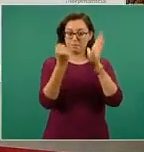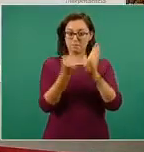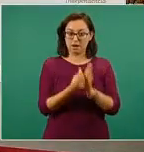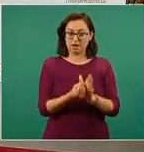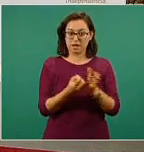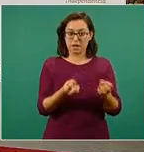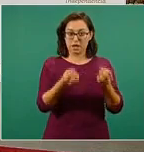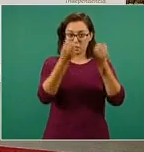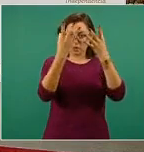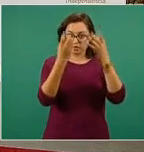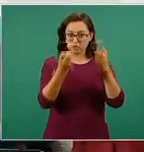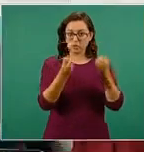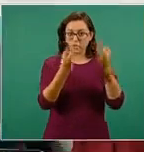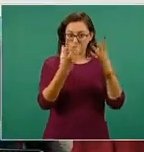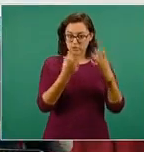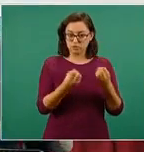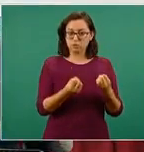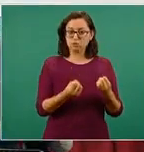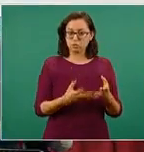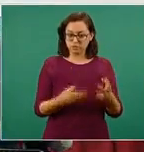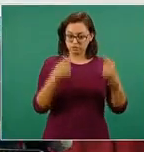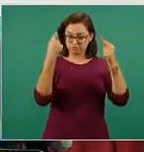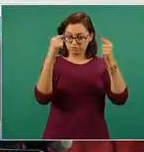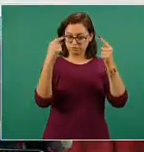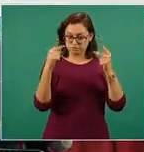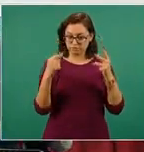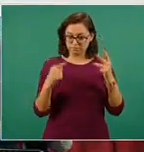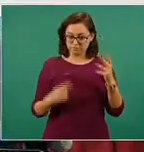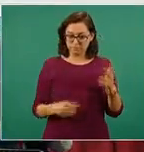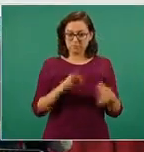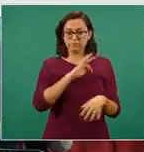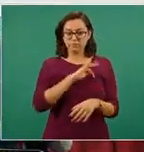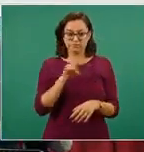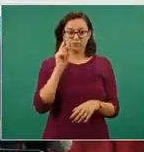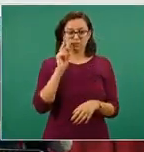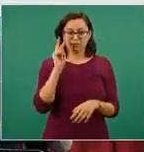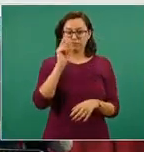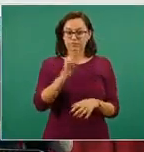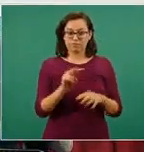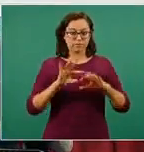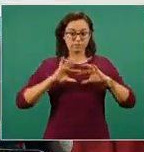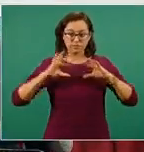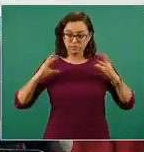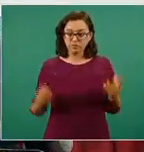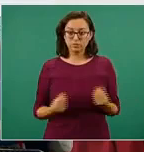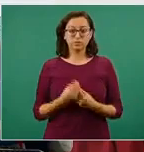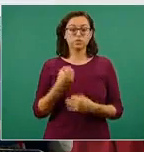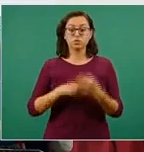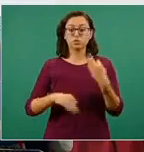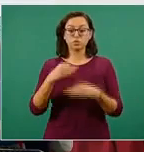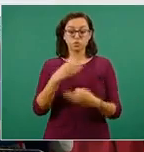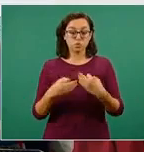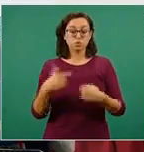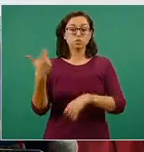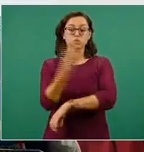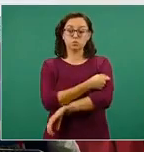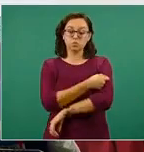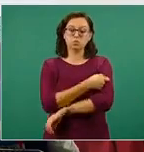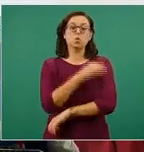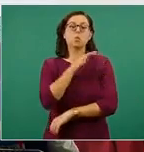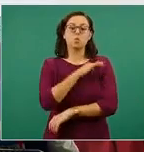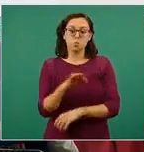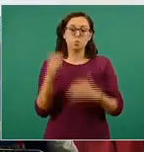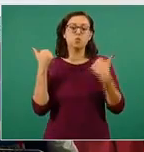de la vacuna, también una distribución, digamos, todas las vacunas pueden tener o